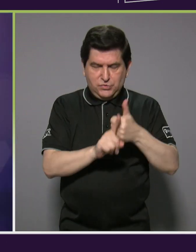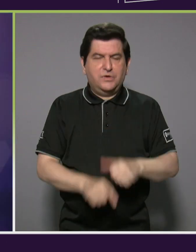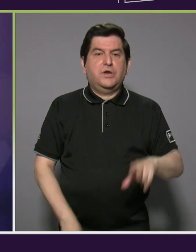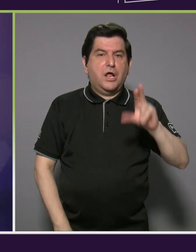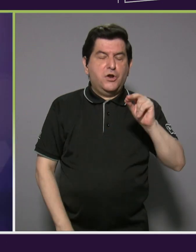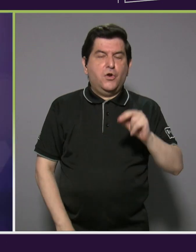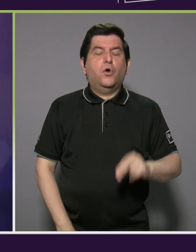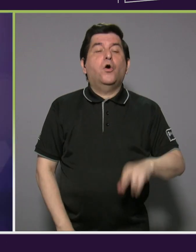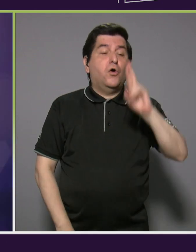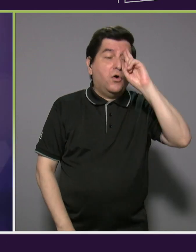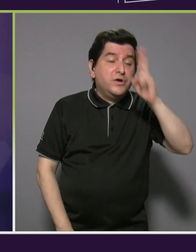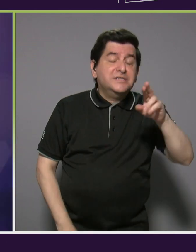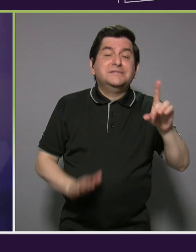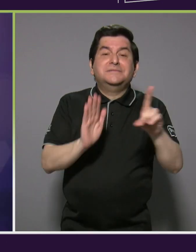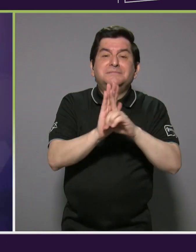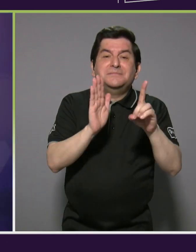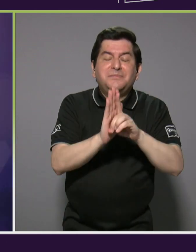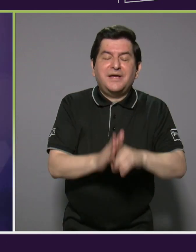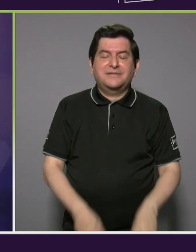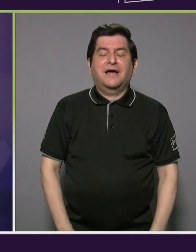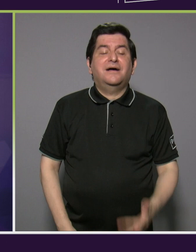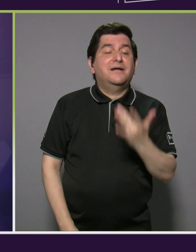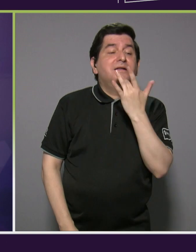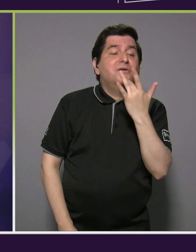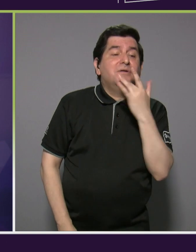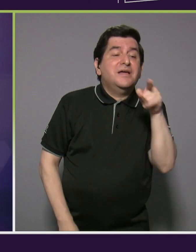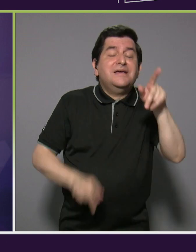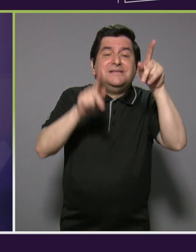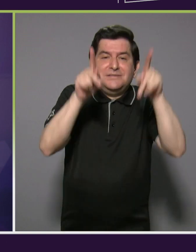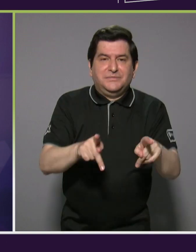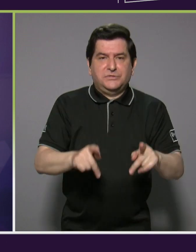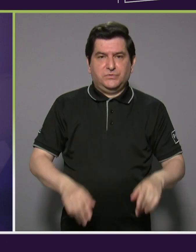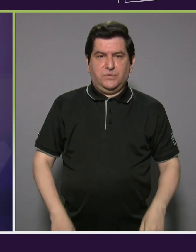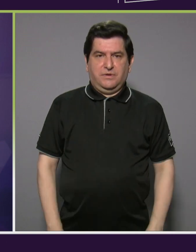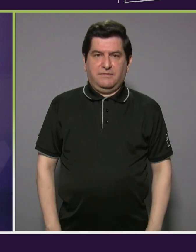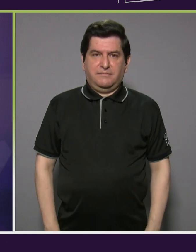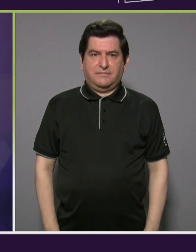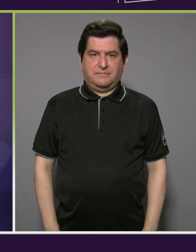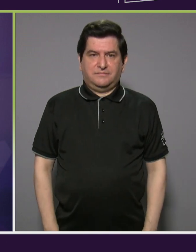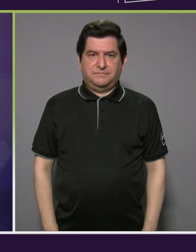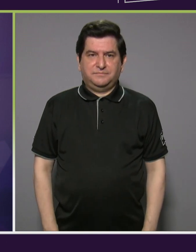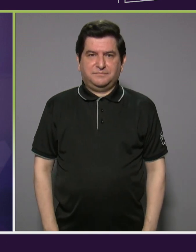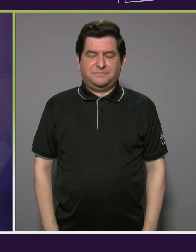a respetar los derechos, los gustos y preferencias de esa persona. Entonces,